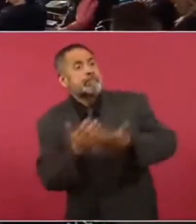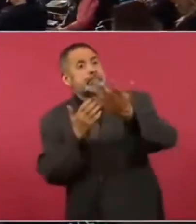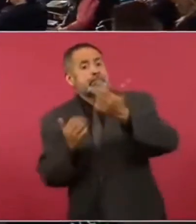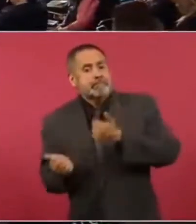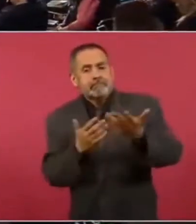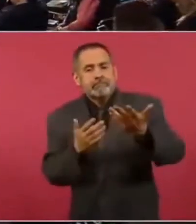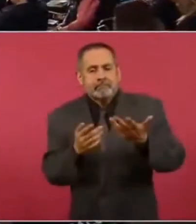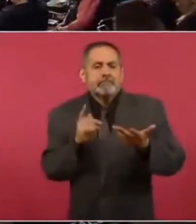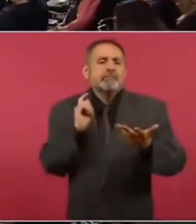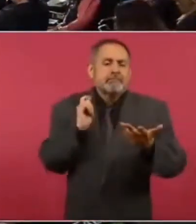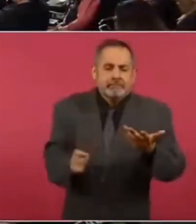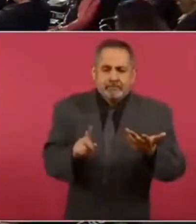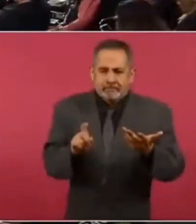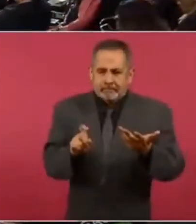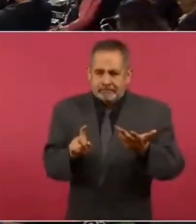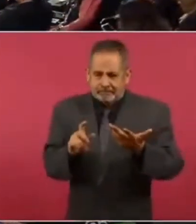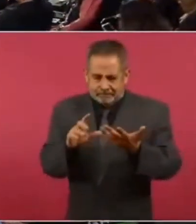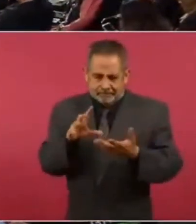exportar agua,